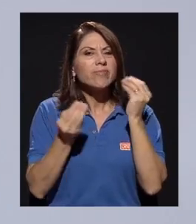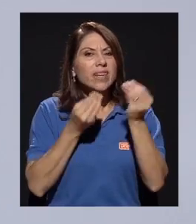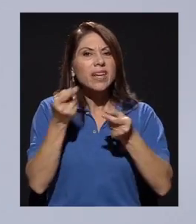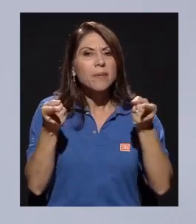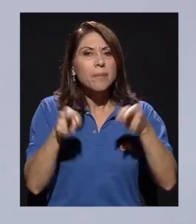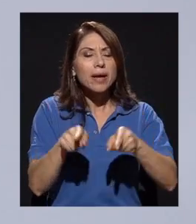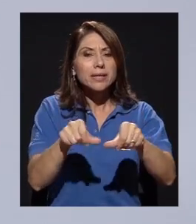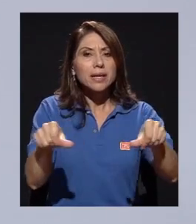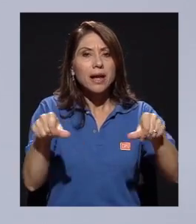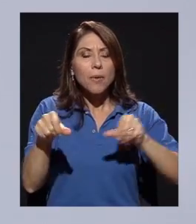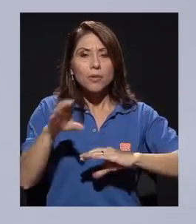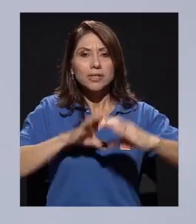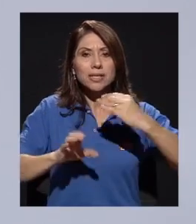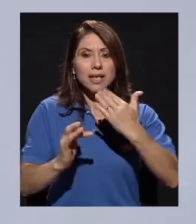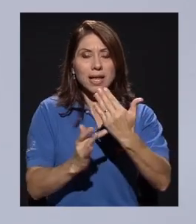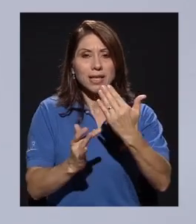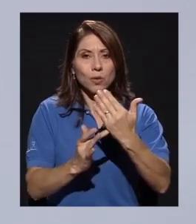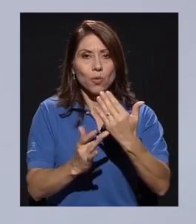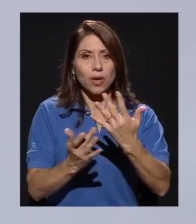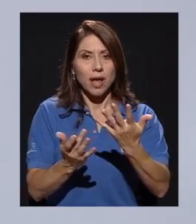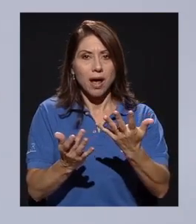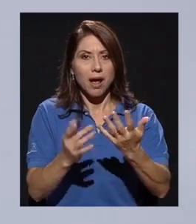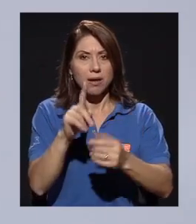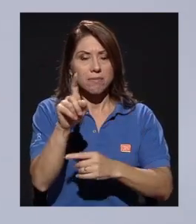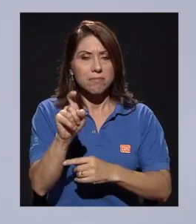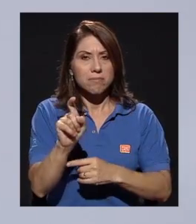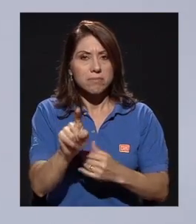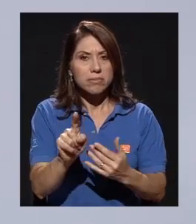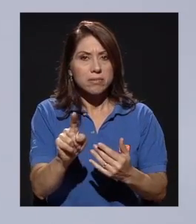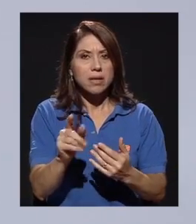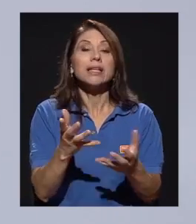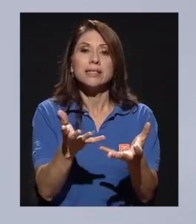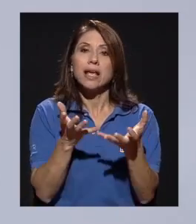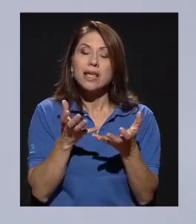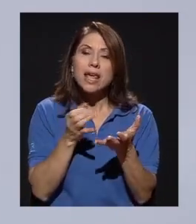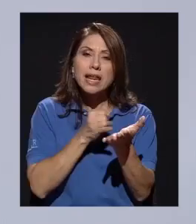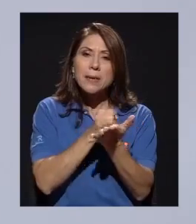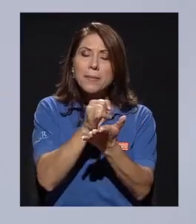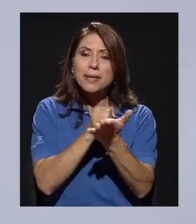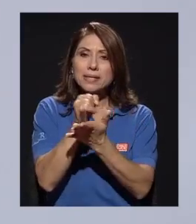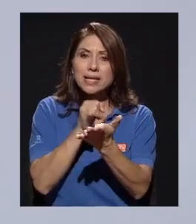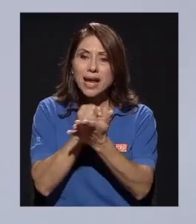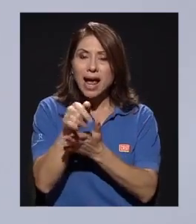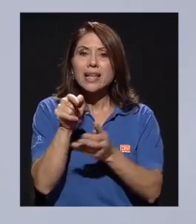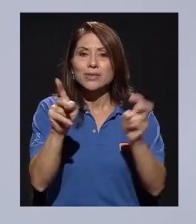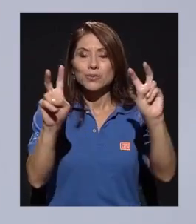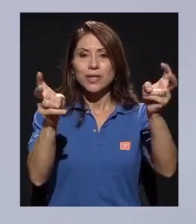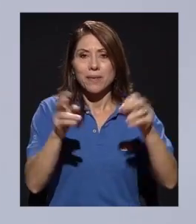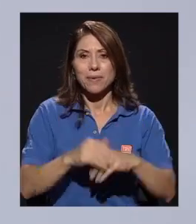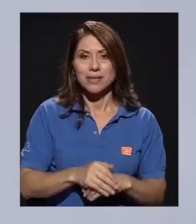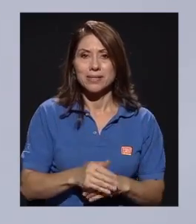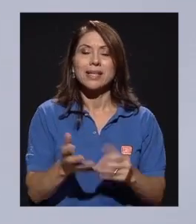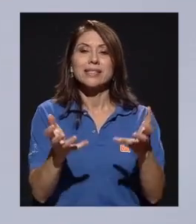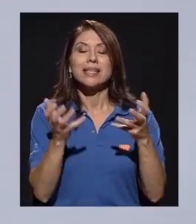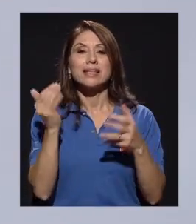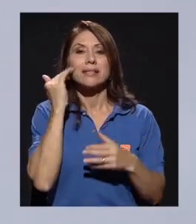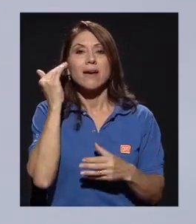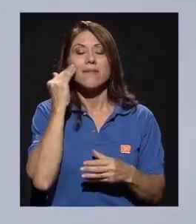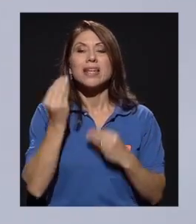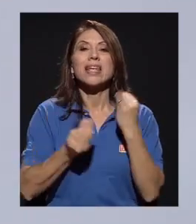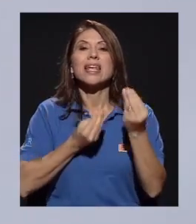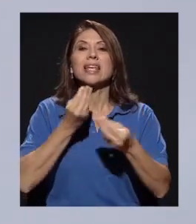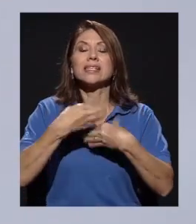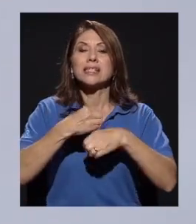y se quiere indagar justamente este tipo de de de de temas o sea se quiere saber eh qué está Qué acciones están